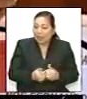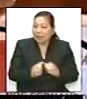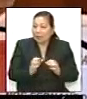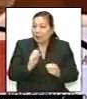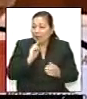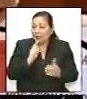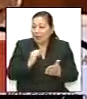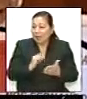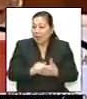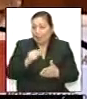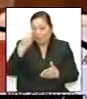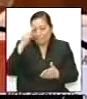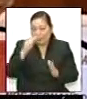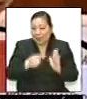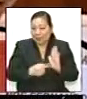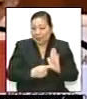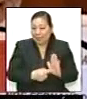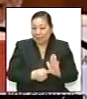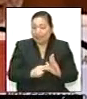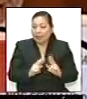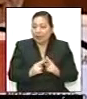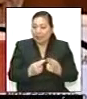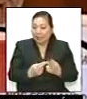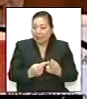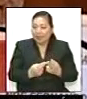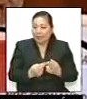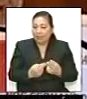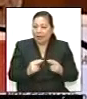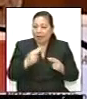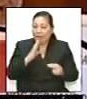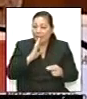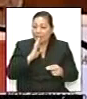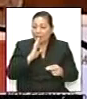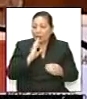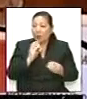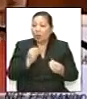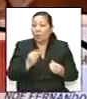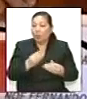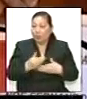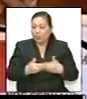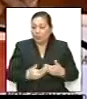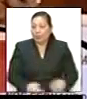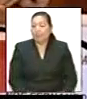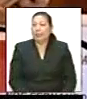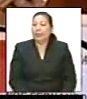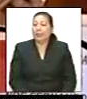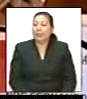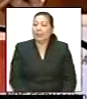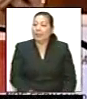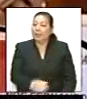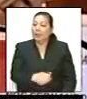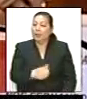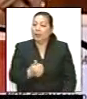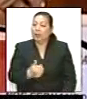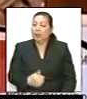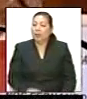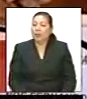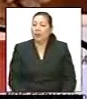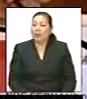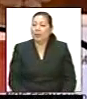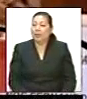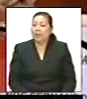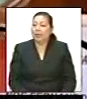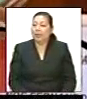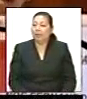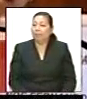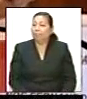está México representado en esta reunión que se ha estado mencionando y cómo vamos. Por otro lado, siguiendo un poco el